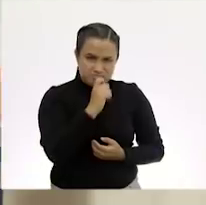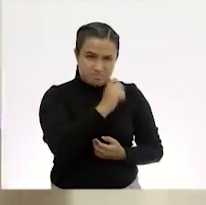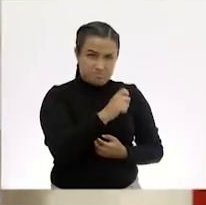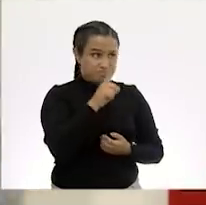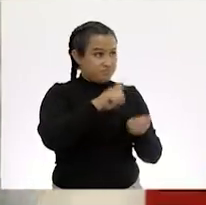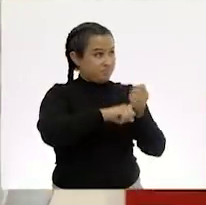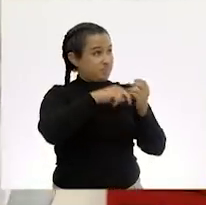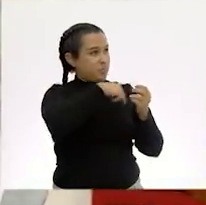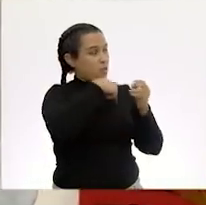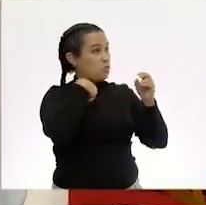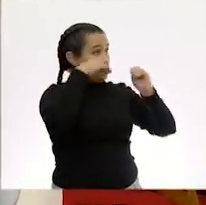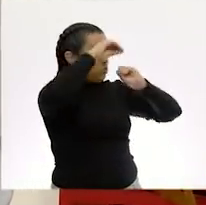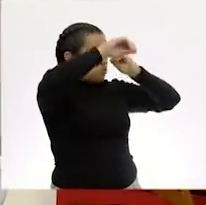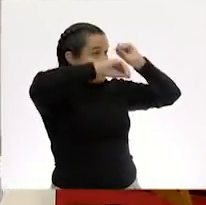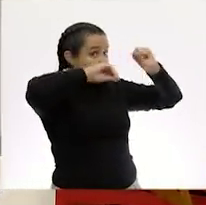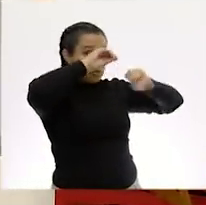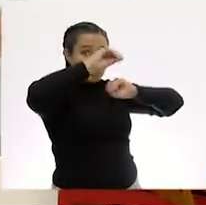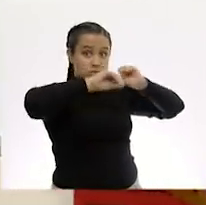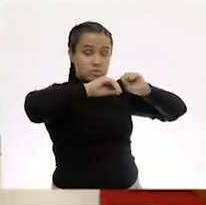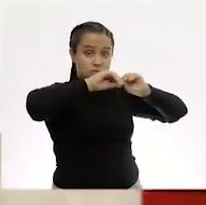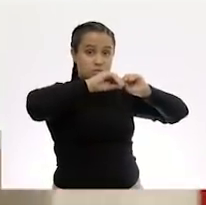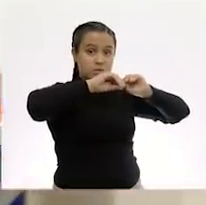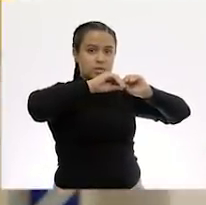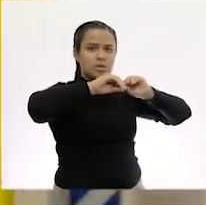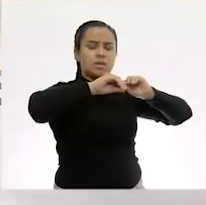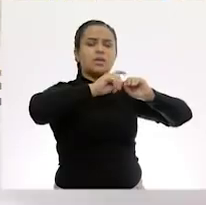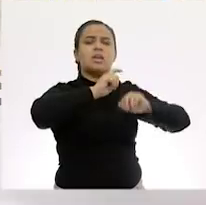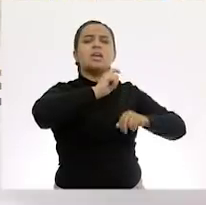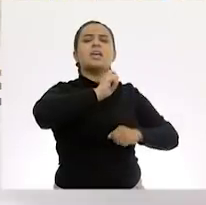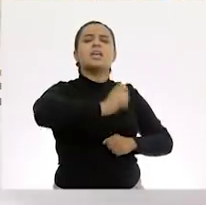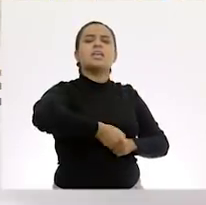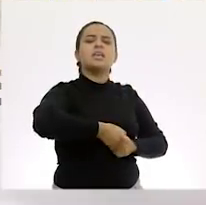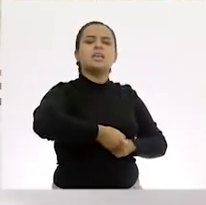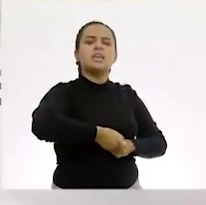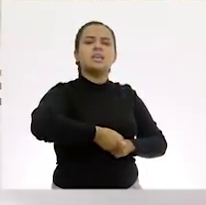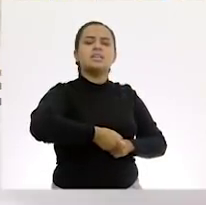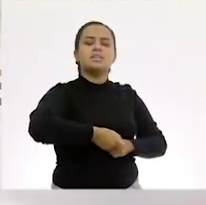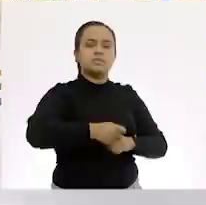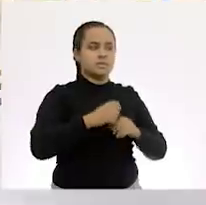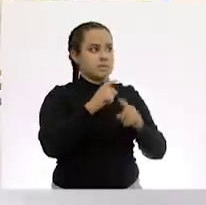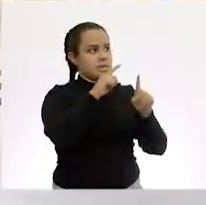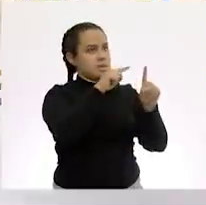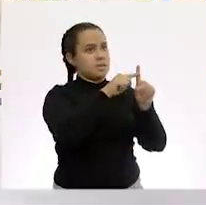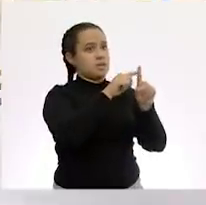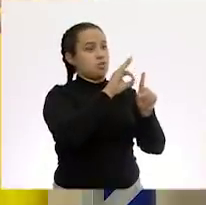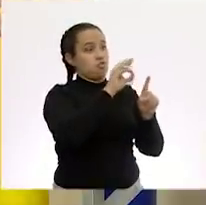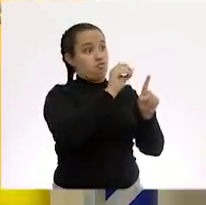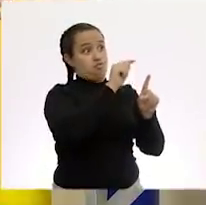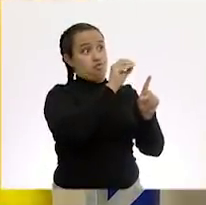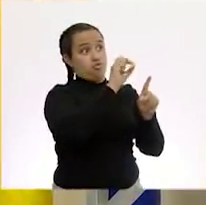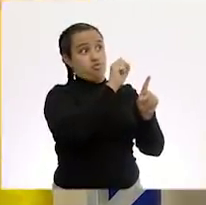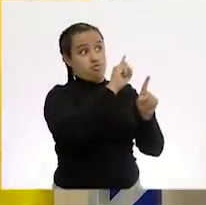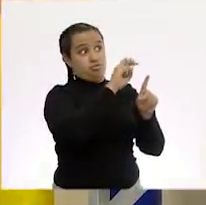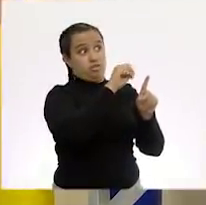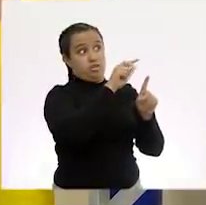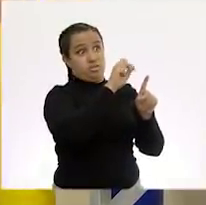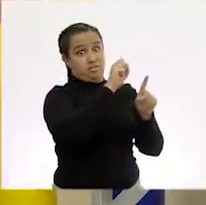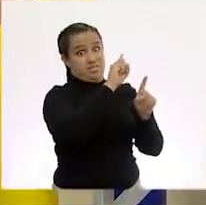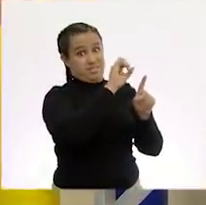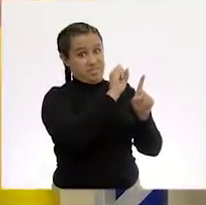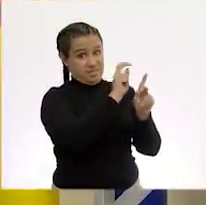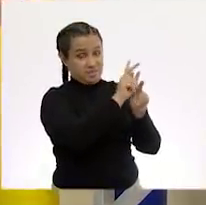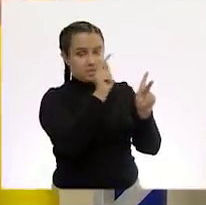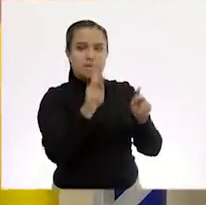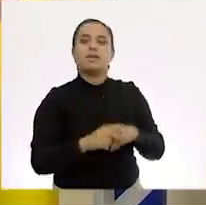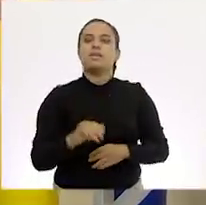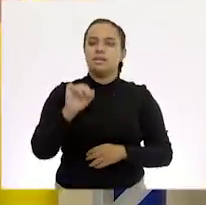esta estructura que tenemos aquí es la molécula de la fotosíntesis, algo así.